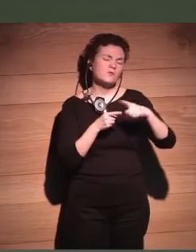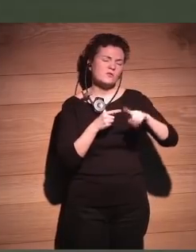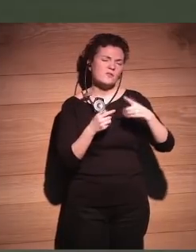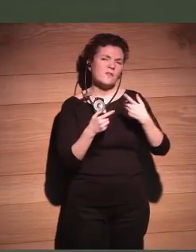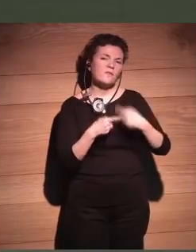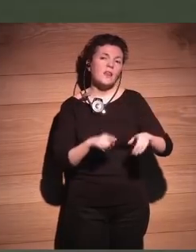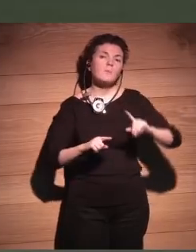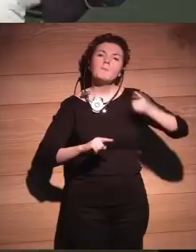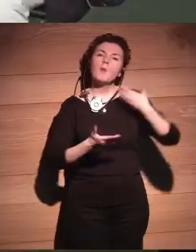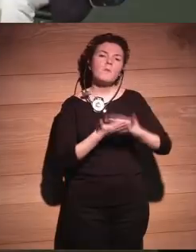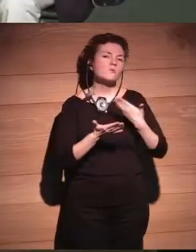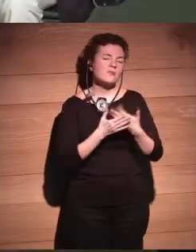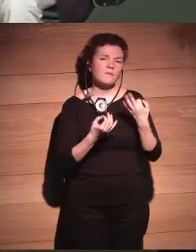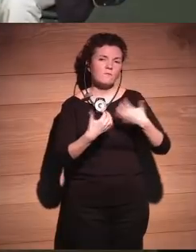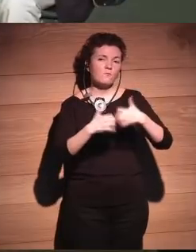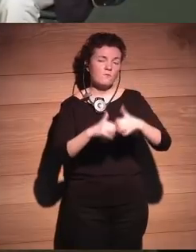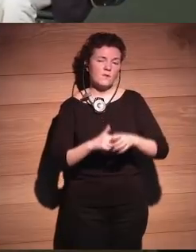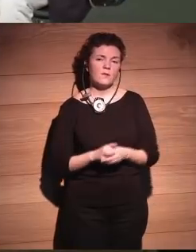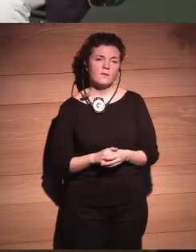Pero lo primero que hay que demostrar es que funciona.